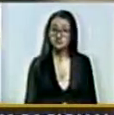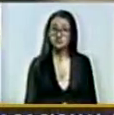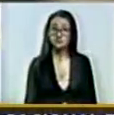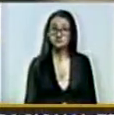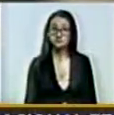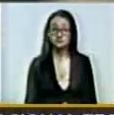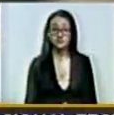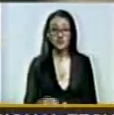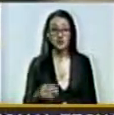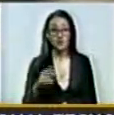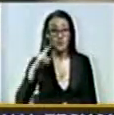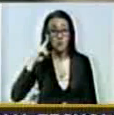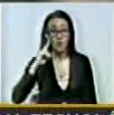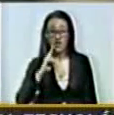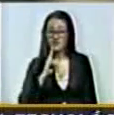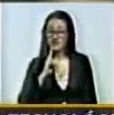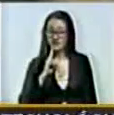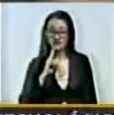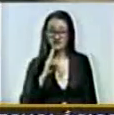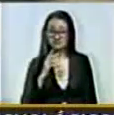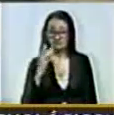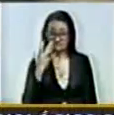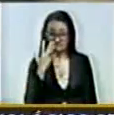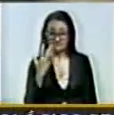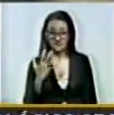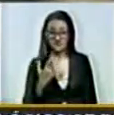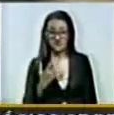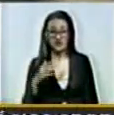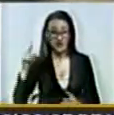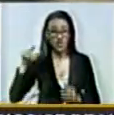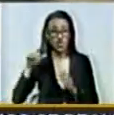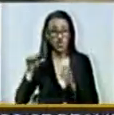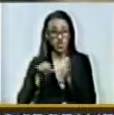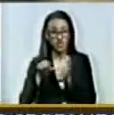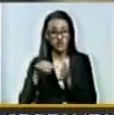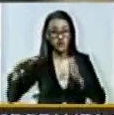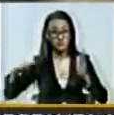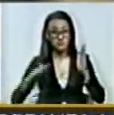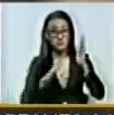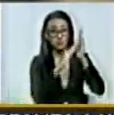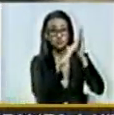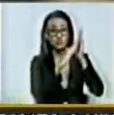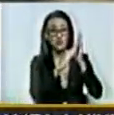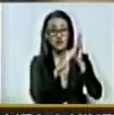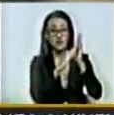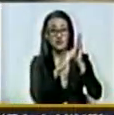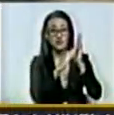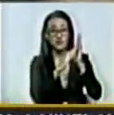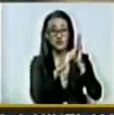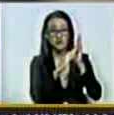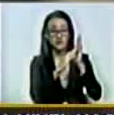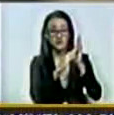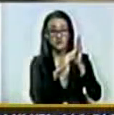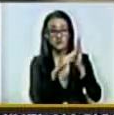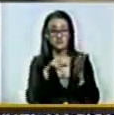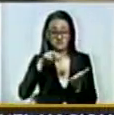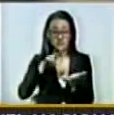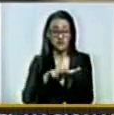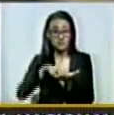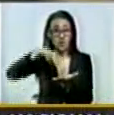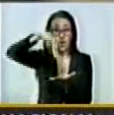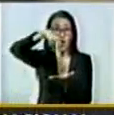Bolívar se revuelca aquí en el mausoleo y se sale del féretro con la espada en la mano